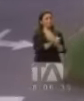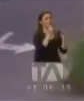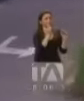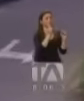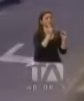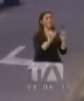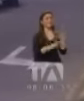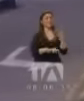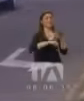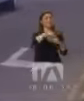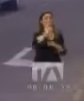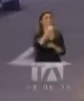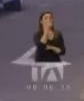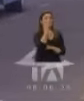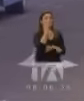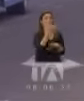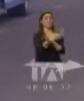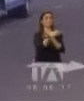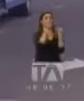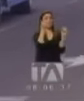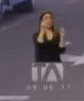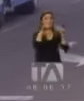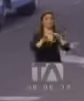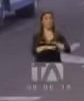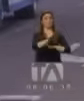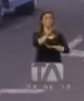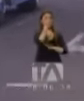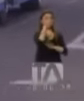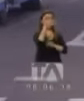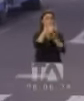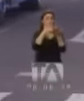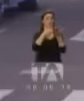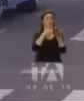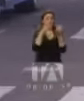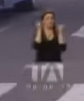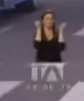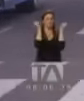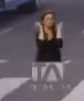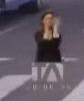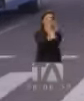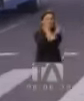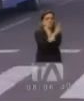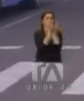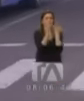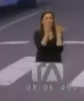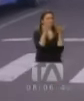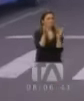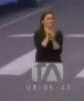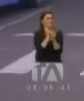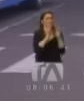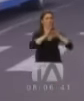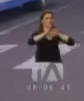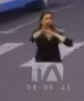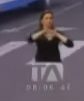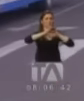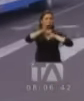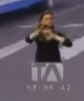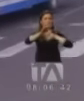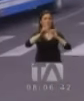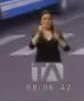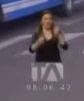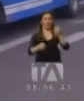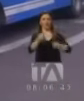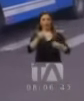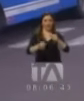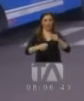de la mañana para que los niños entren 12 y media a la escuela. Y es muy duro porque no nos abastece los transportes